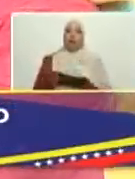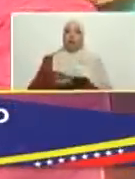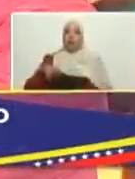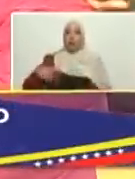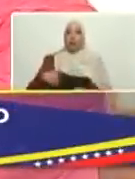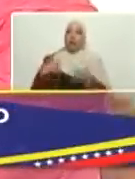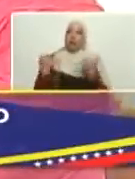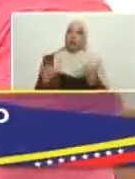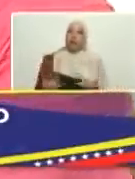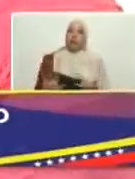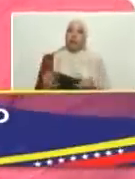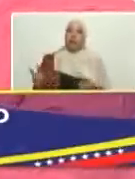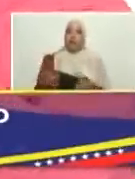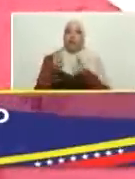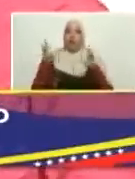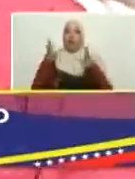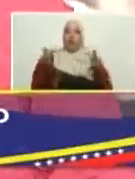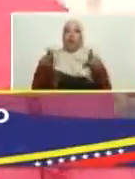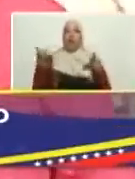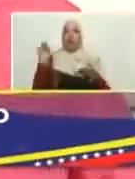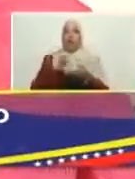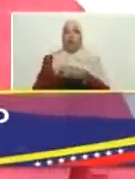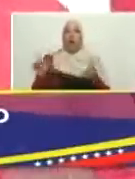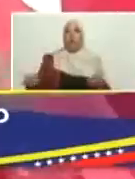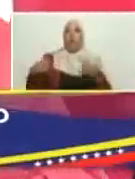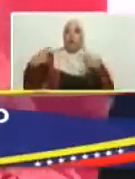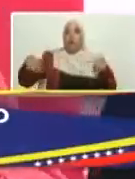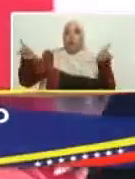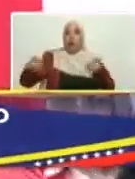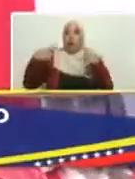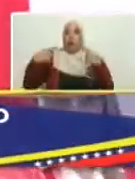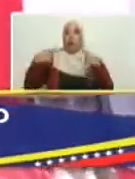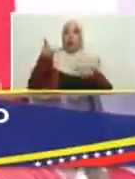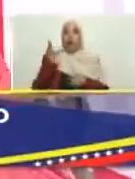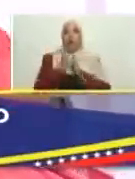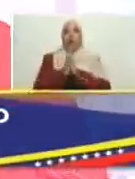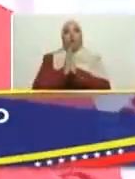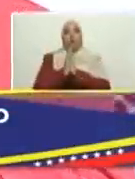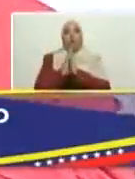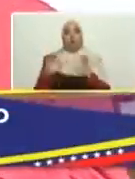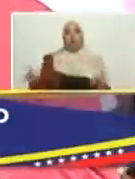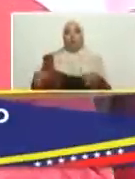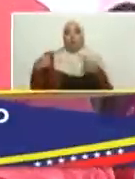nosotros venceremos. Bueno, vamos a la música, pues. ¡Música!